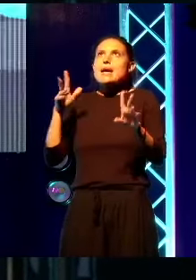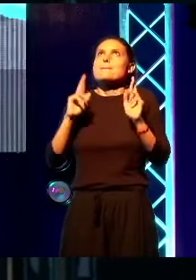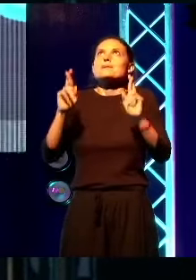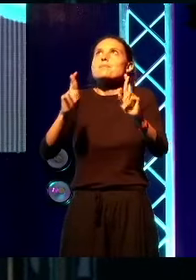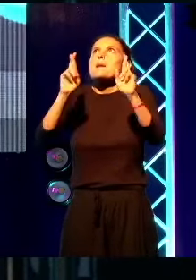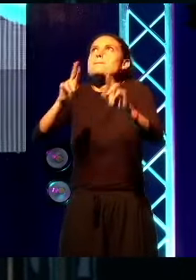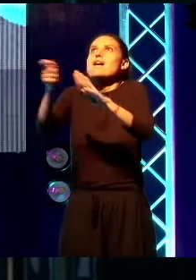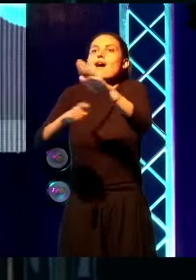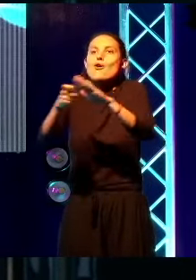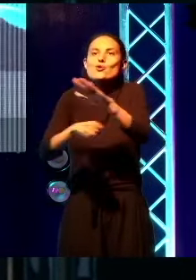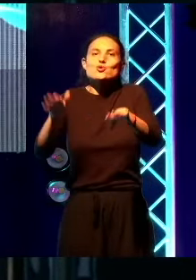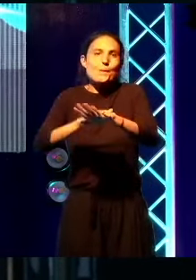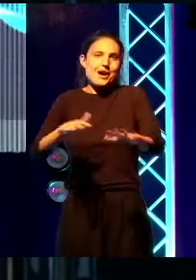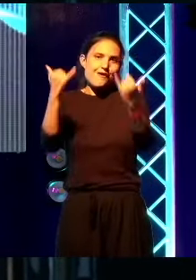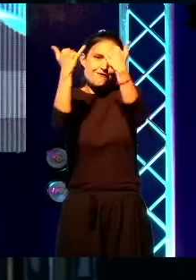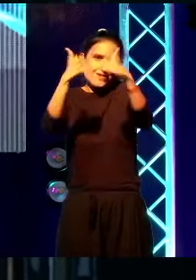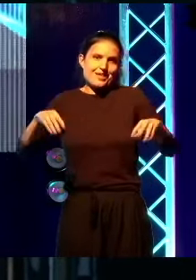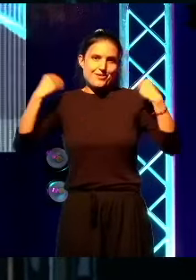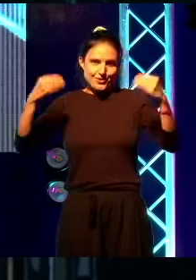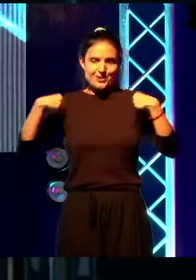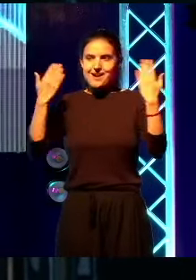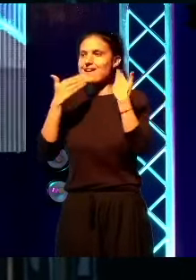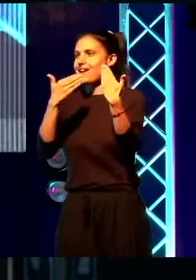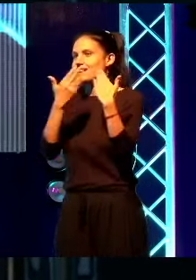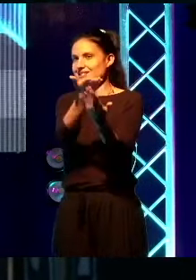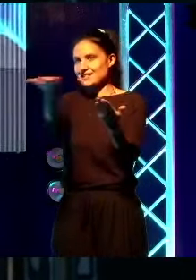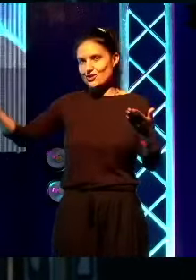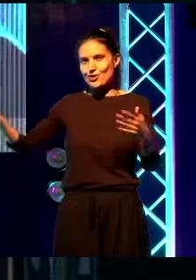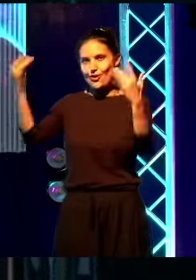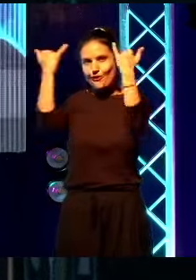ansiosos a que llegara agosto para gozar la novelería. Muchas gracias a todos y felices fiestas.